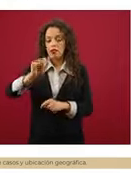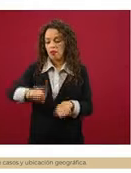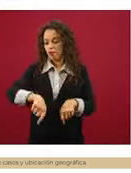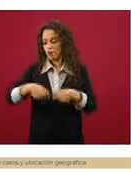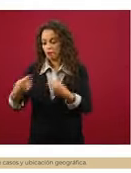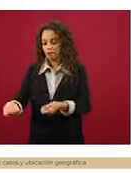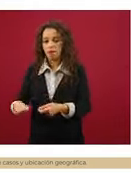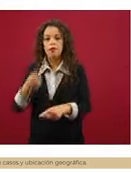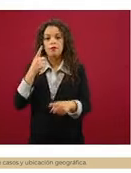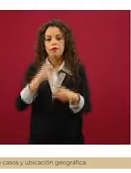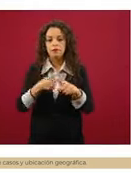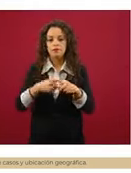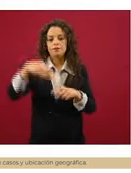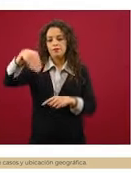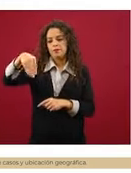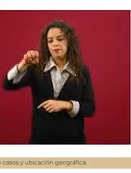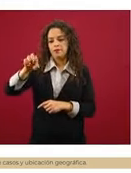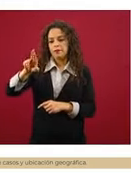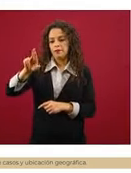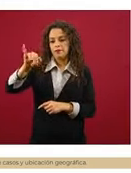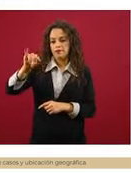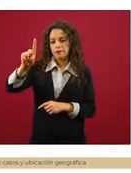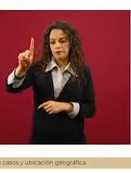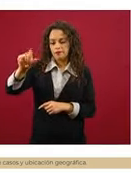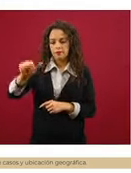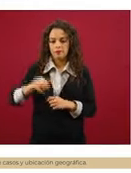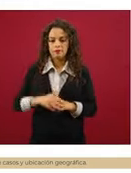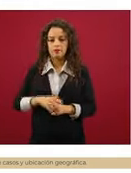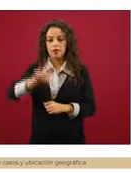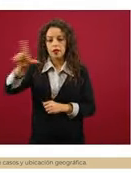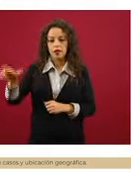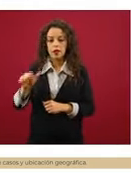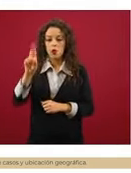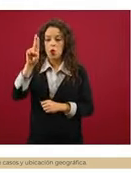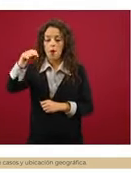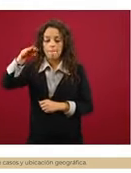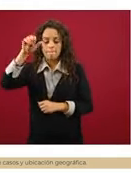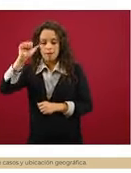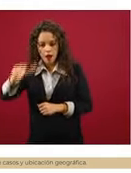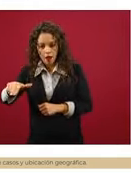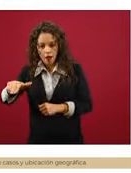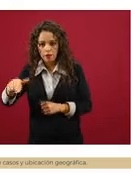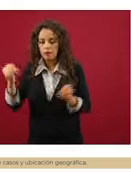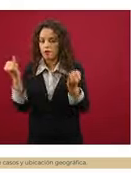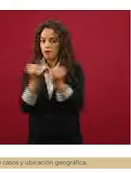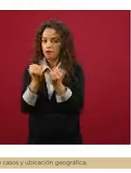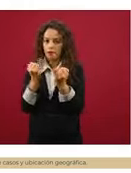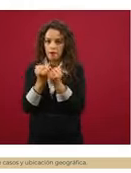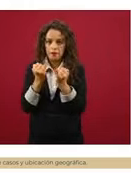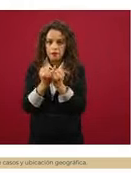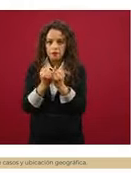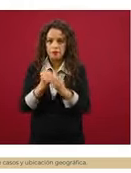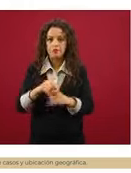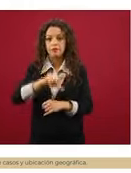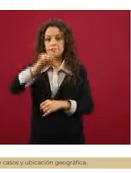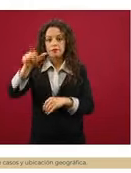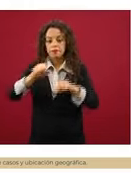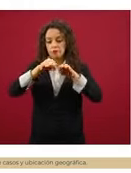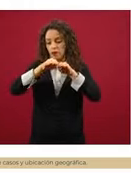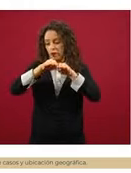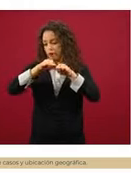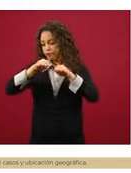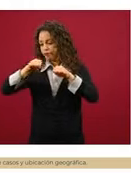Mérida, así también lo estaba haciendo Humán. Sin embargo, Humán tuvo sí un descenso y alcanza una meseta en las